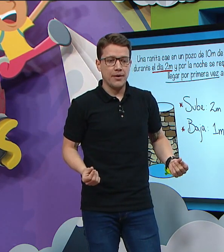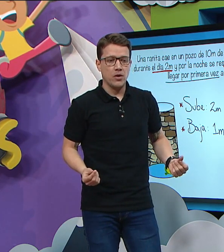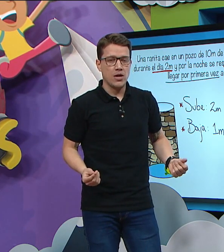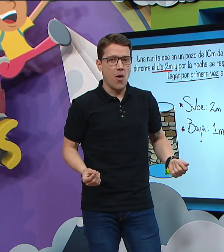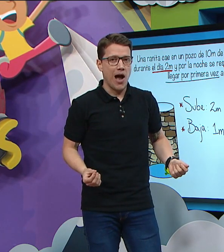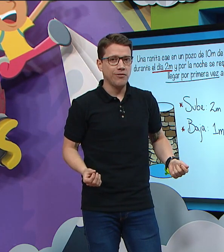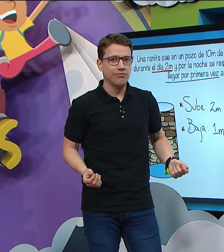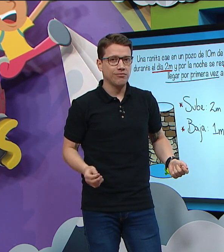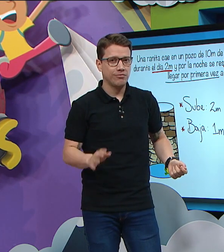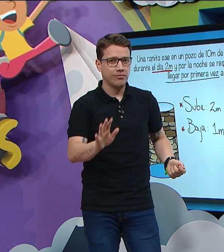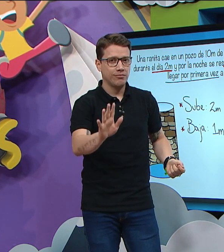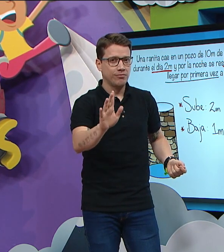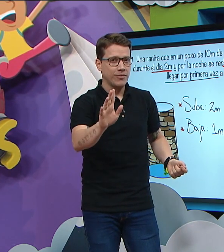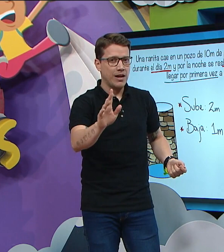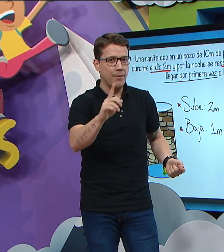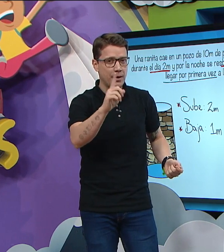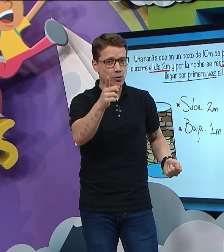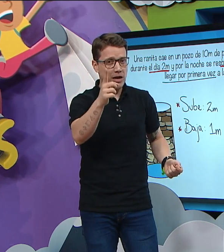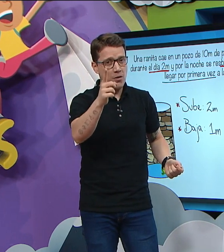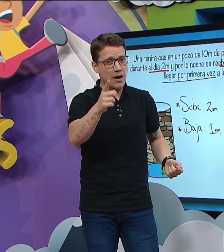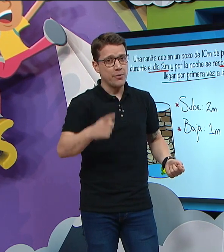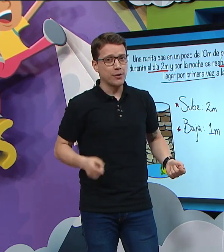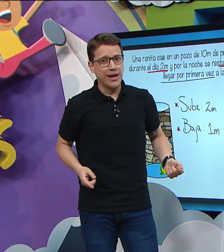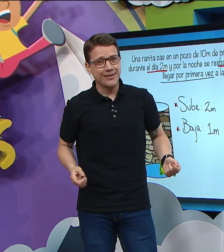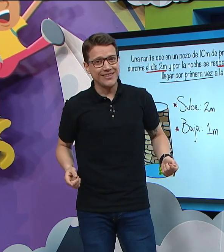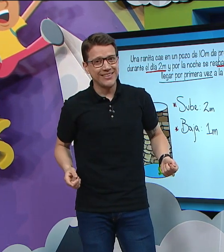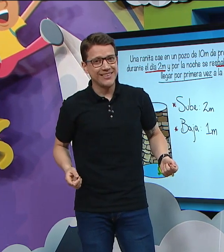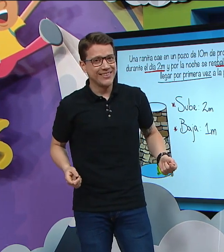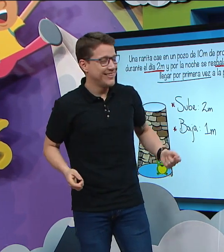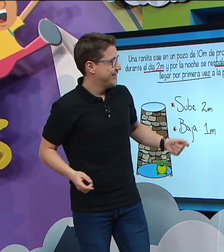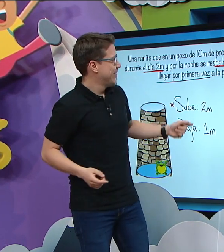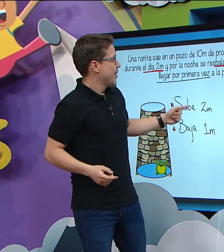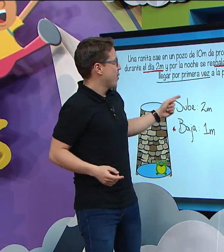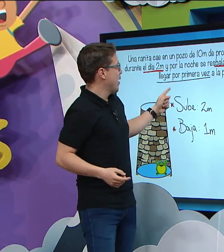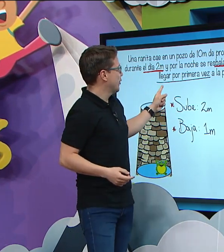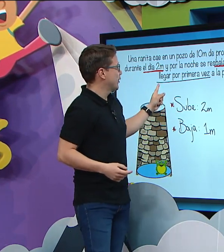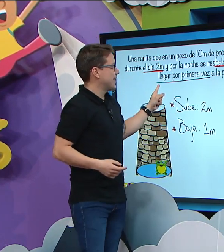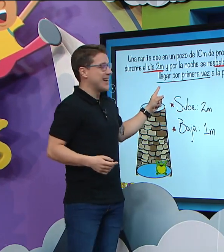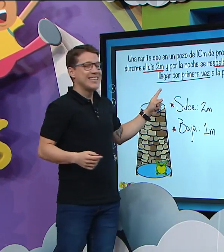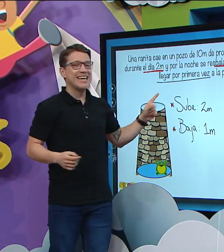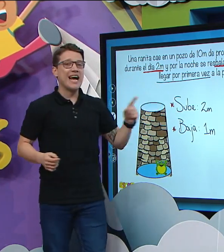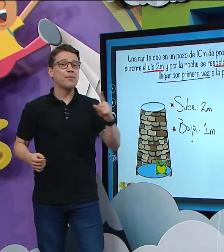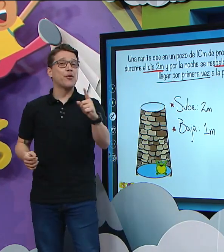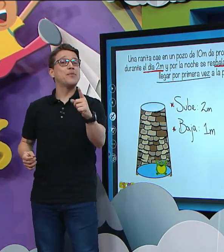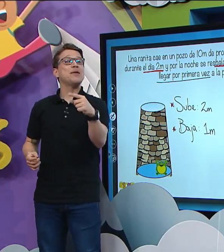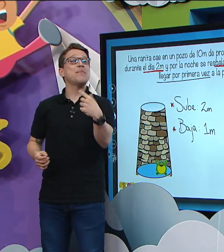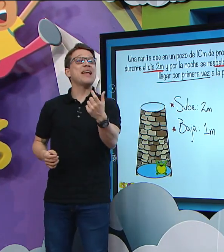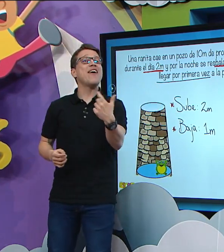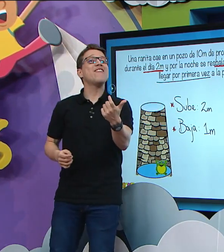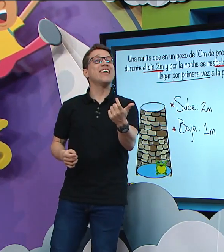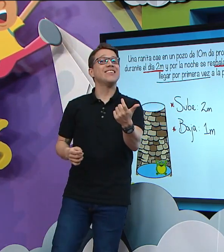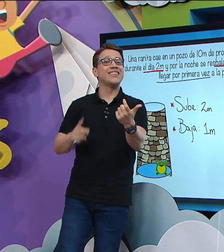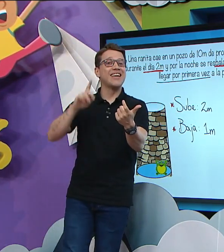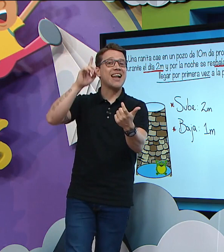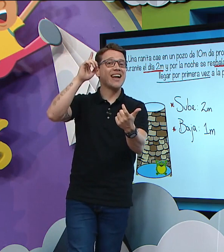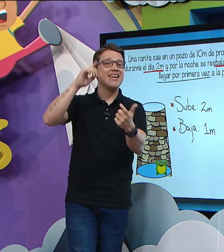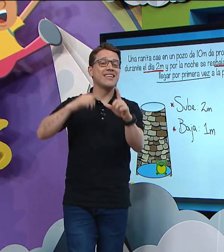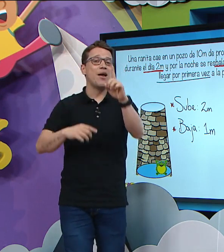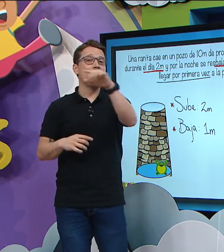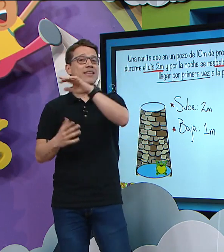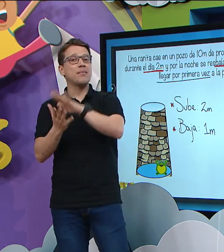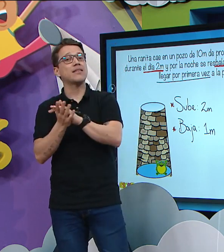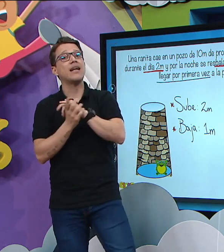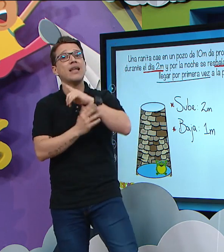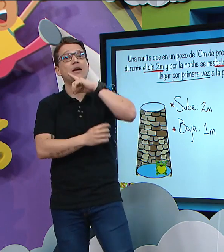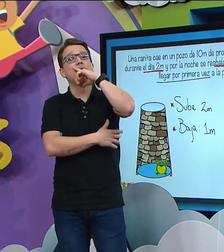Ok, pero ya va. La pregunta es lo más importante. ¿Cuánto tardará en llegar por primera vez la ranita